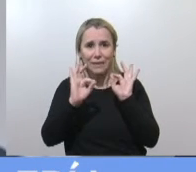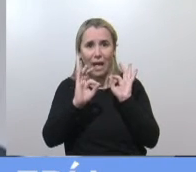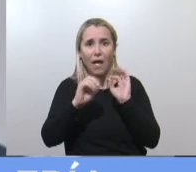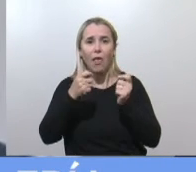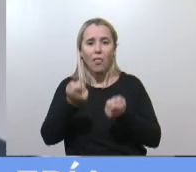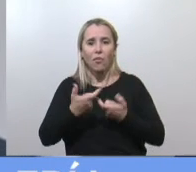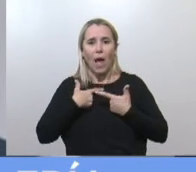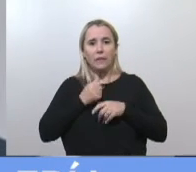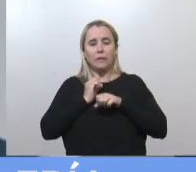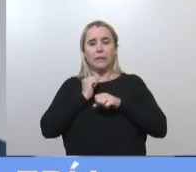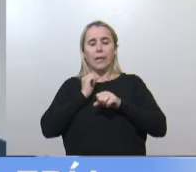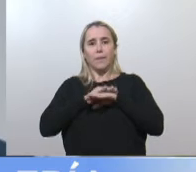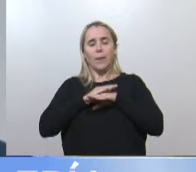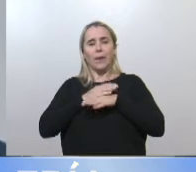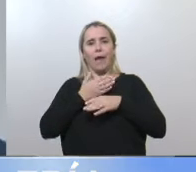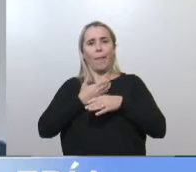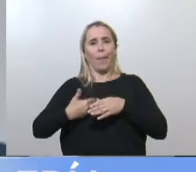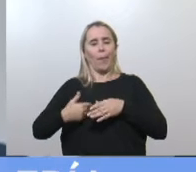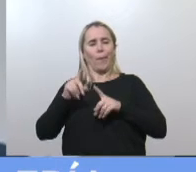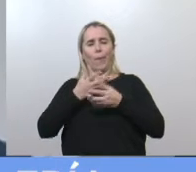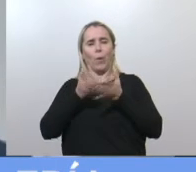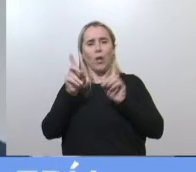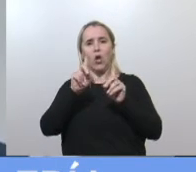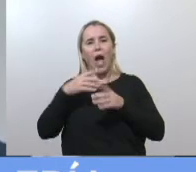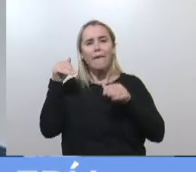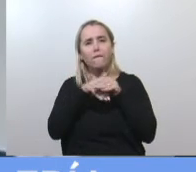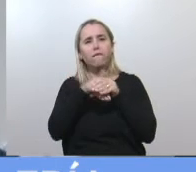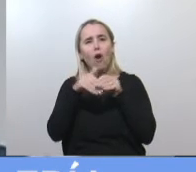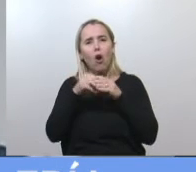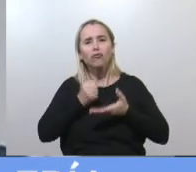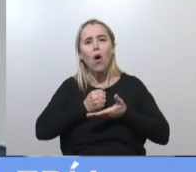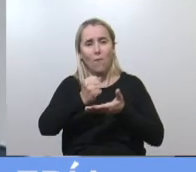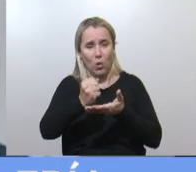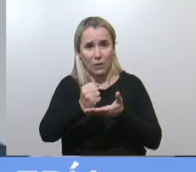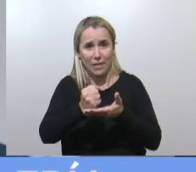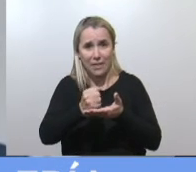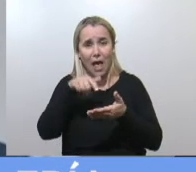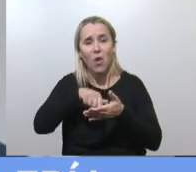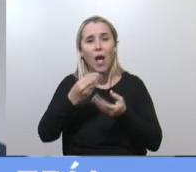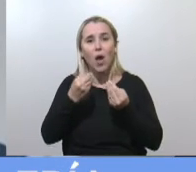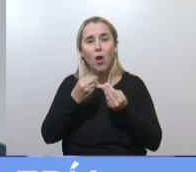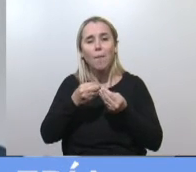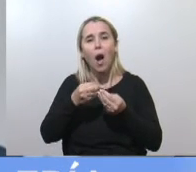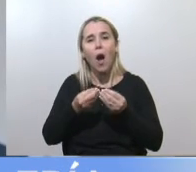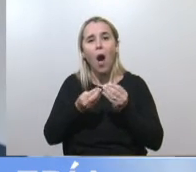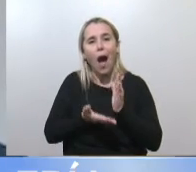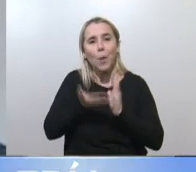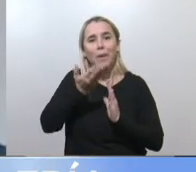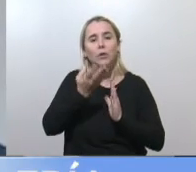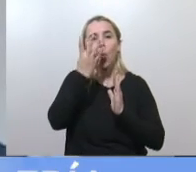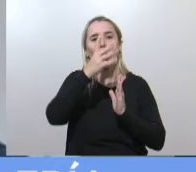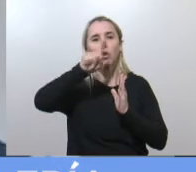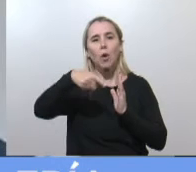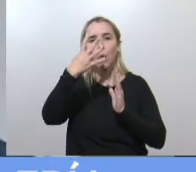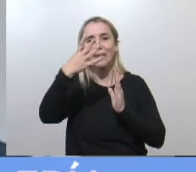erario público. El fondo fiduciario creado al efecto se nutre actualmente con el recargo del